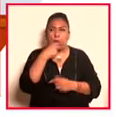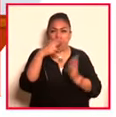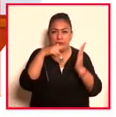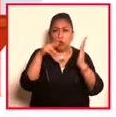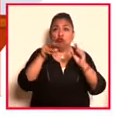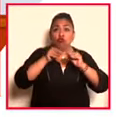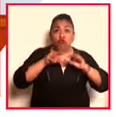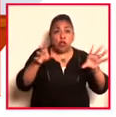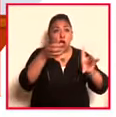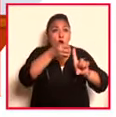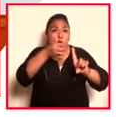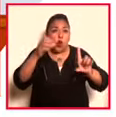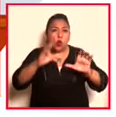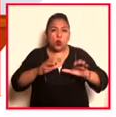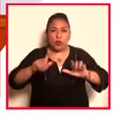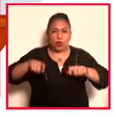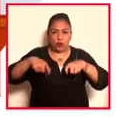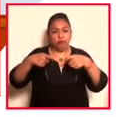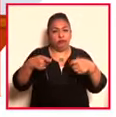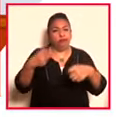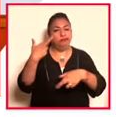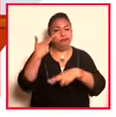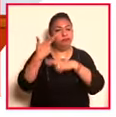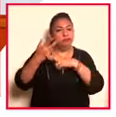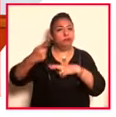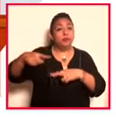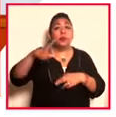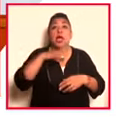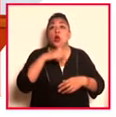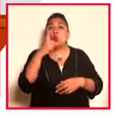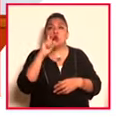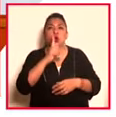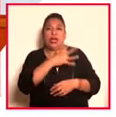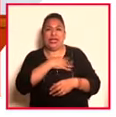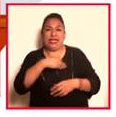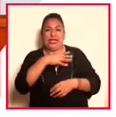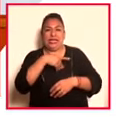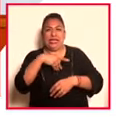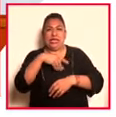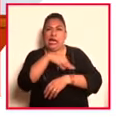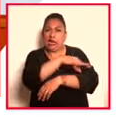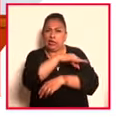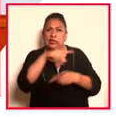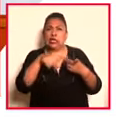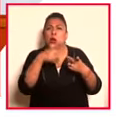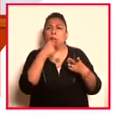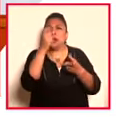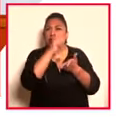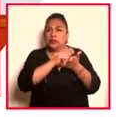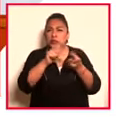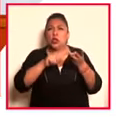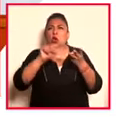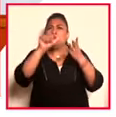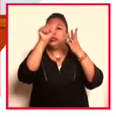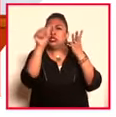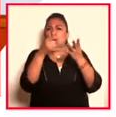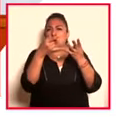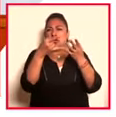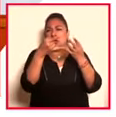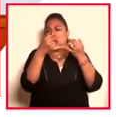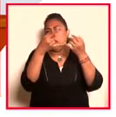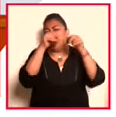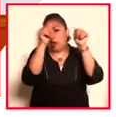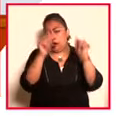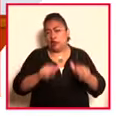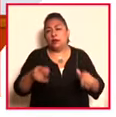cuidado de su legado. Tiene una hija arquitecta, tiene un hijo escritor, tiene una hija que es historiadora del arte, los tres en